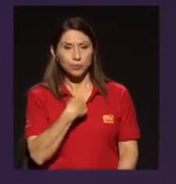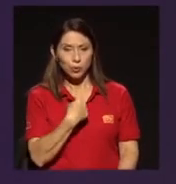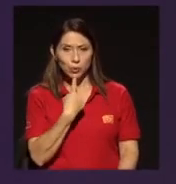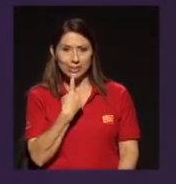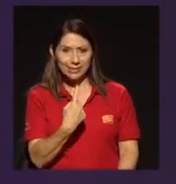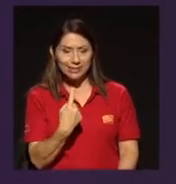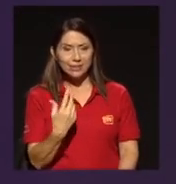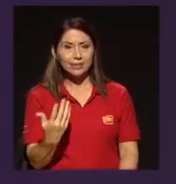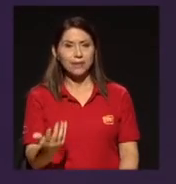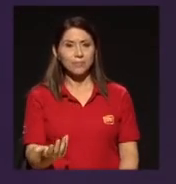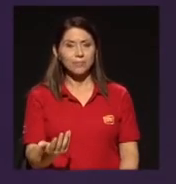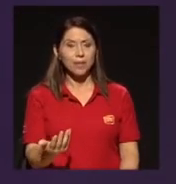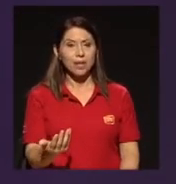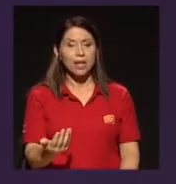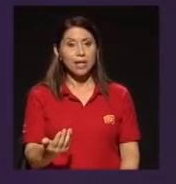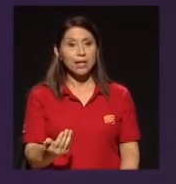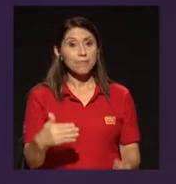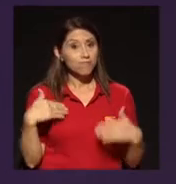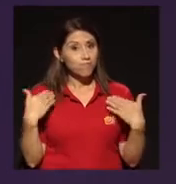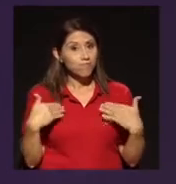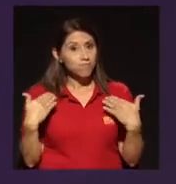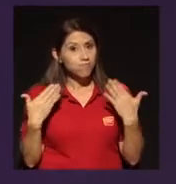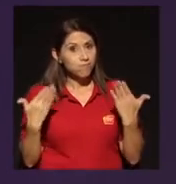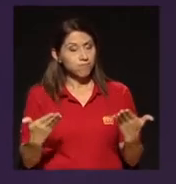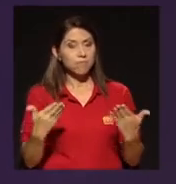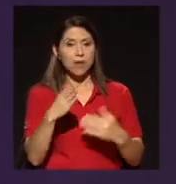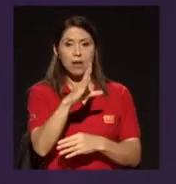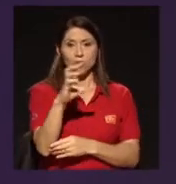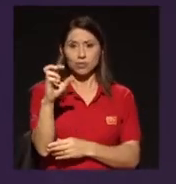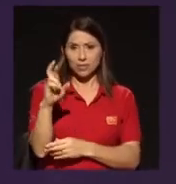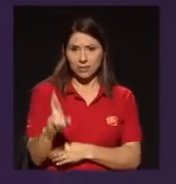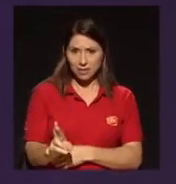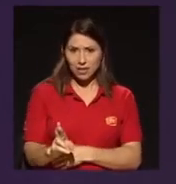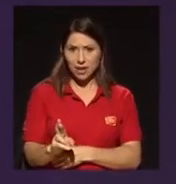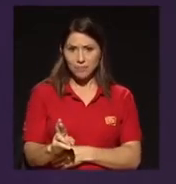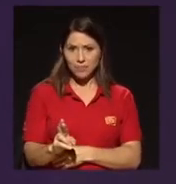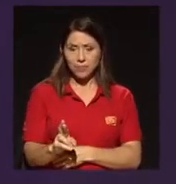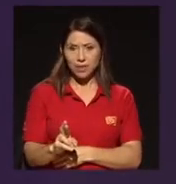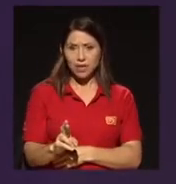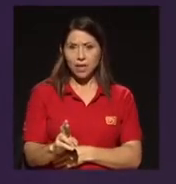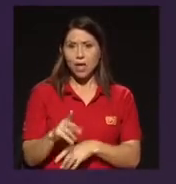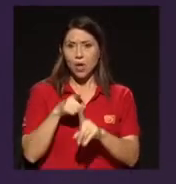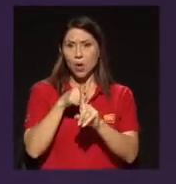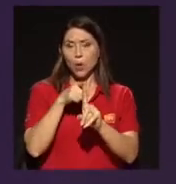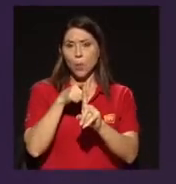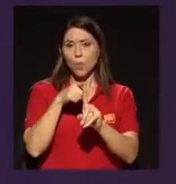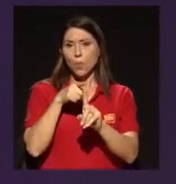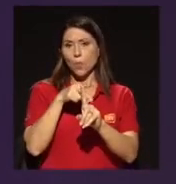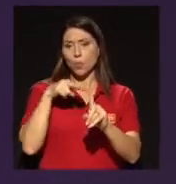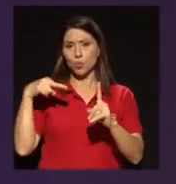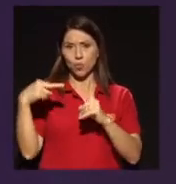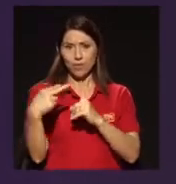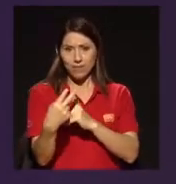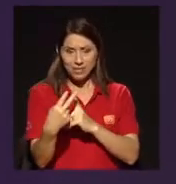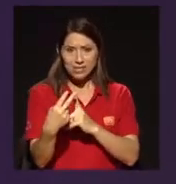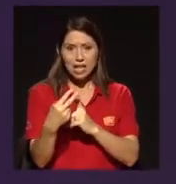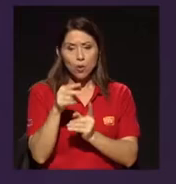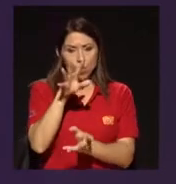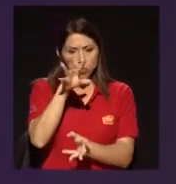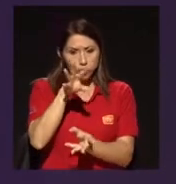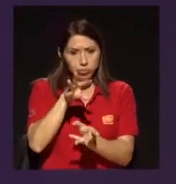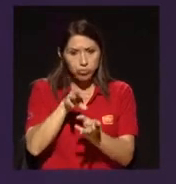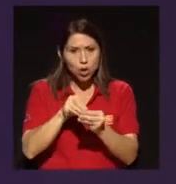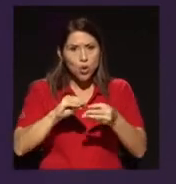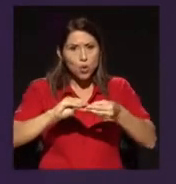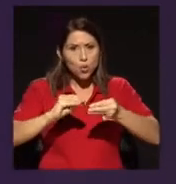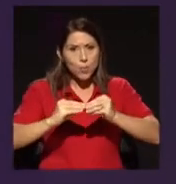que dichosamente en Costa Rica, desde un punto de vista eminentemente cuantitativo, o sea,